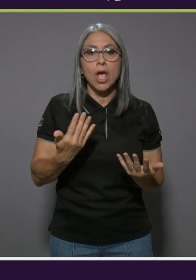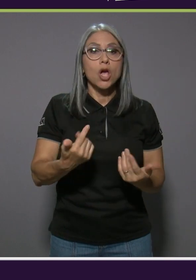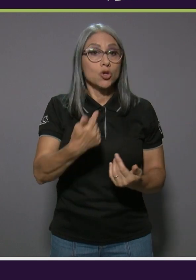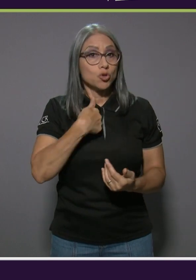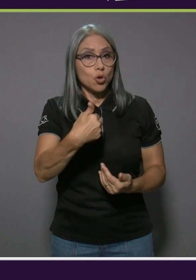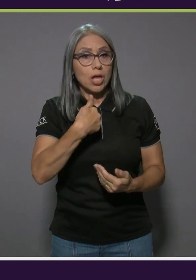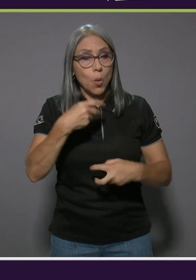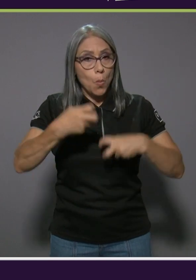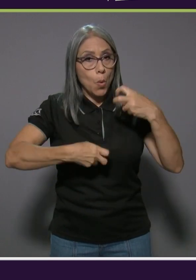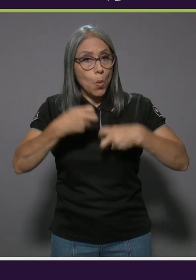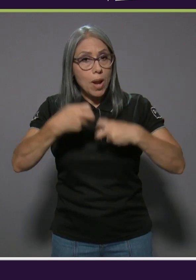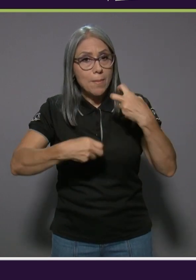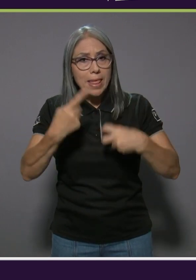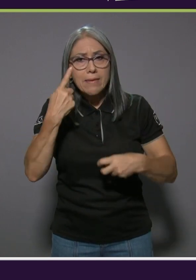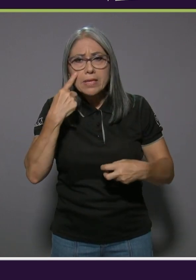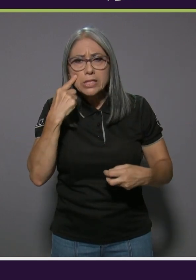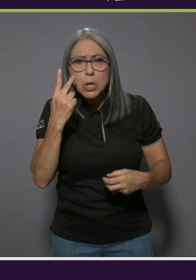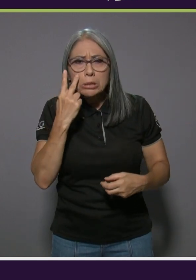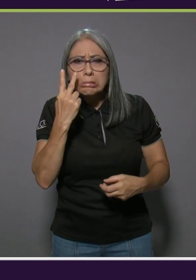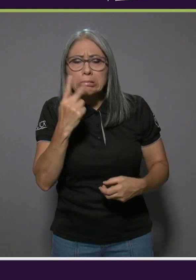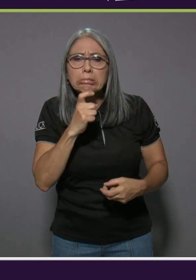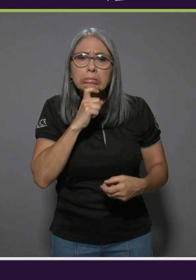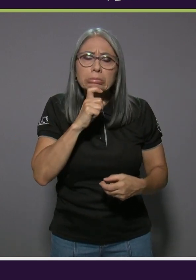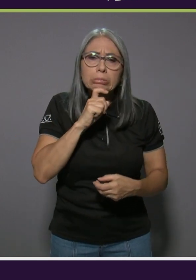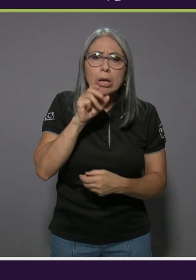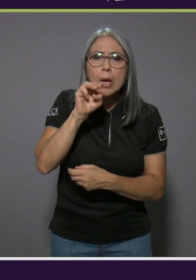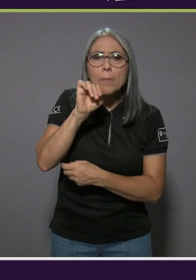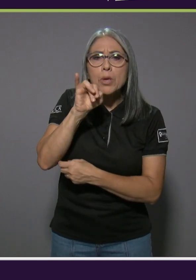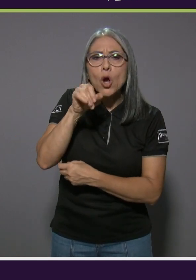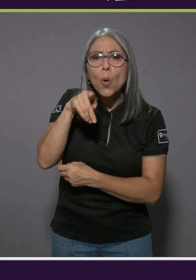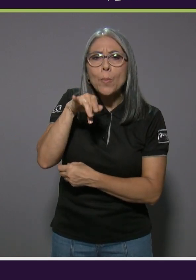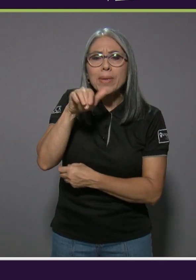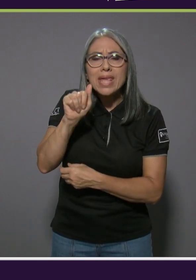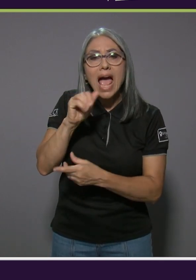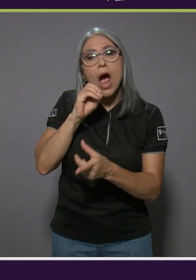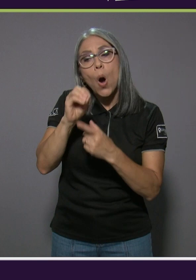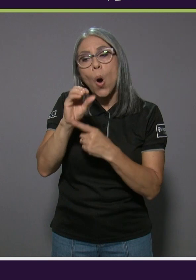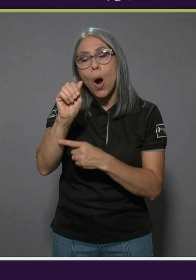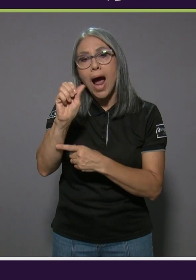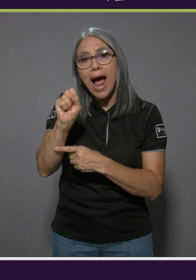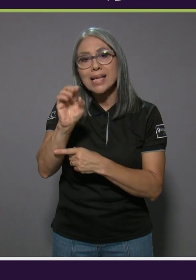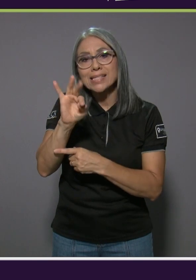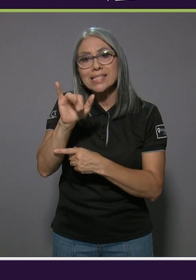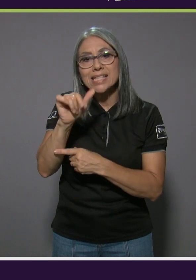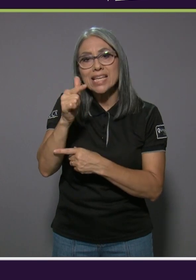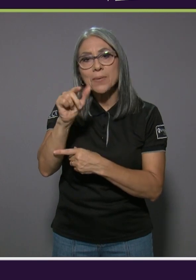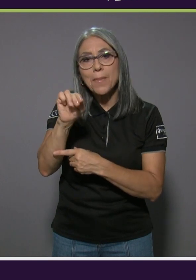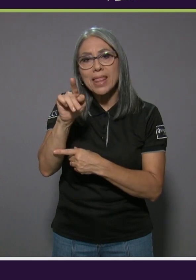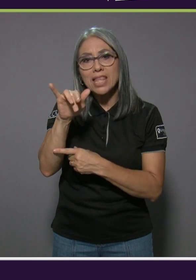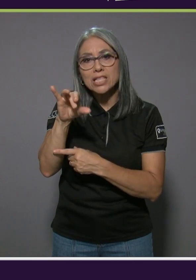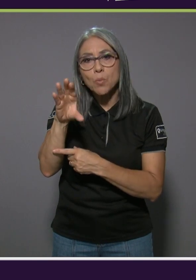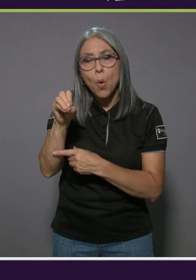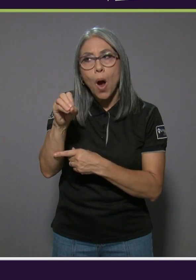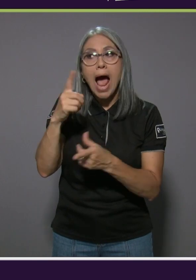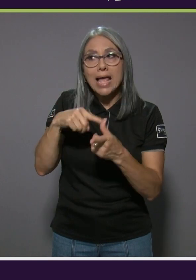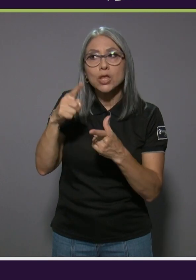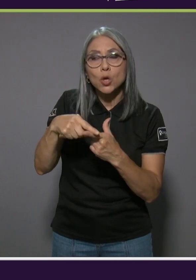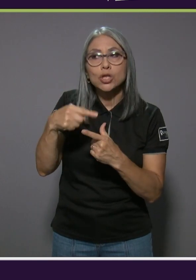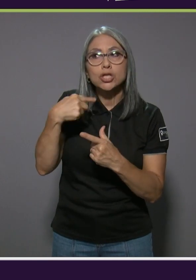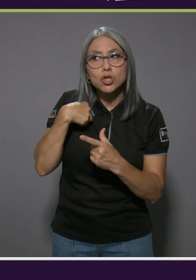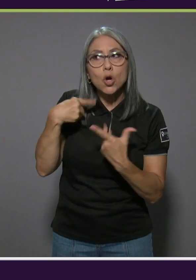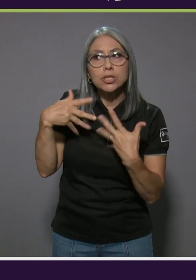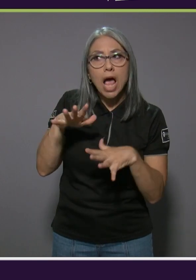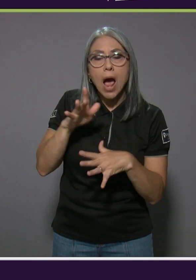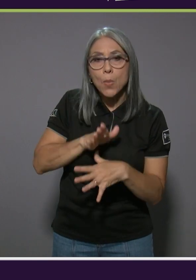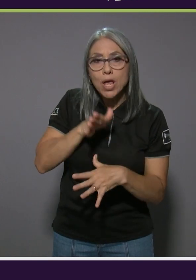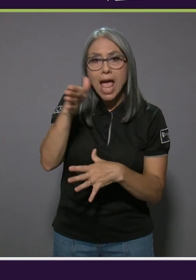me diagnosticaron con miopía, con astigmatismo, y ya con eso voy a ir a que me den una certificación de